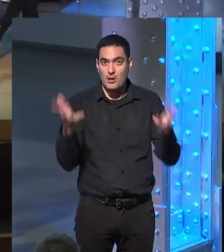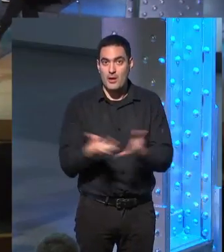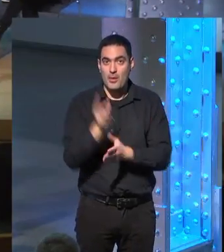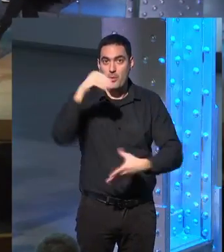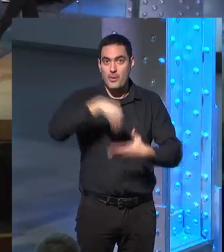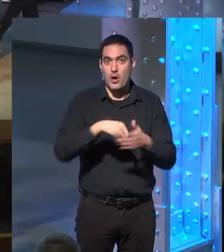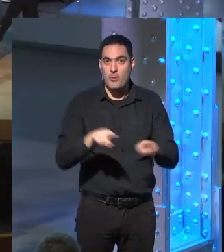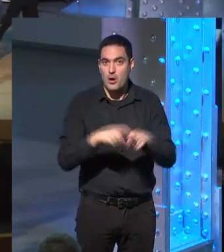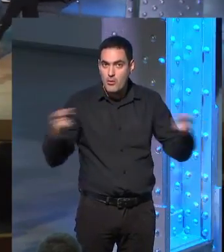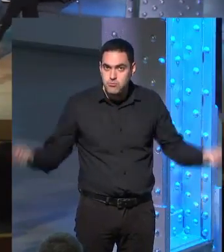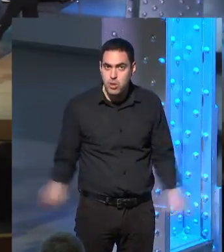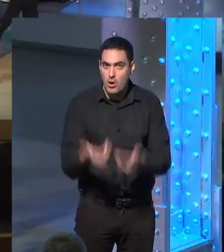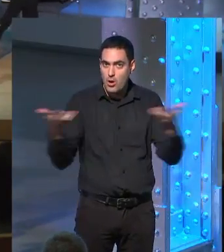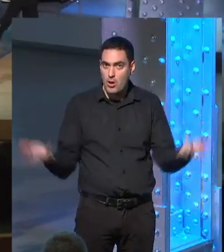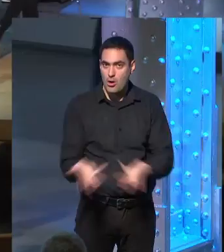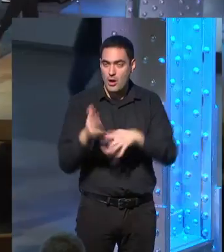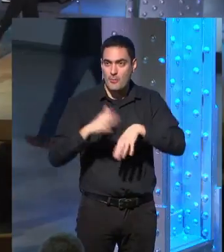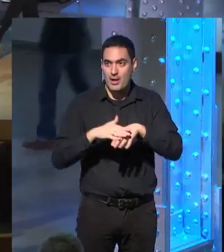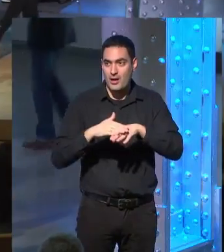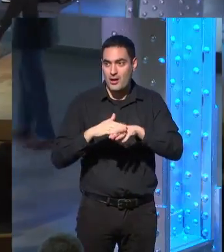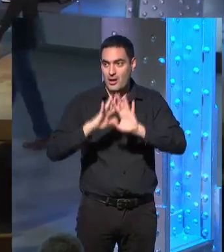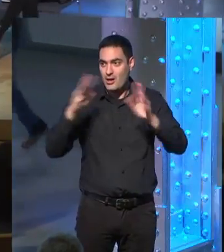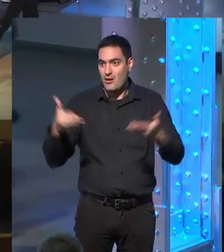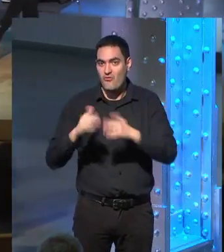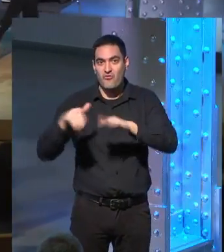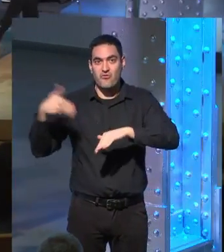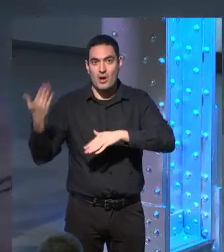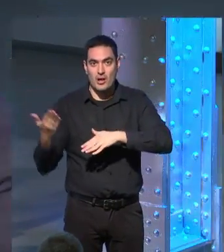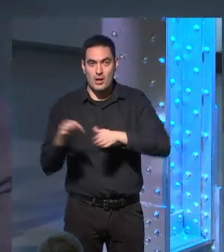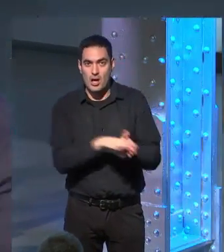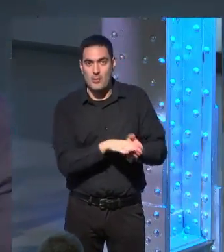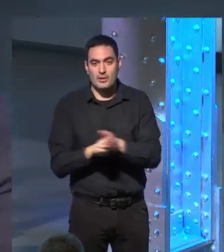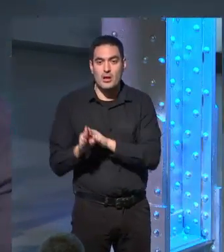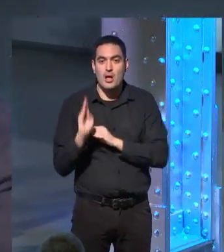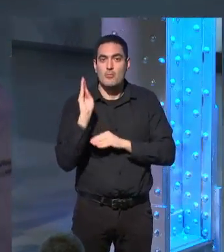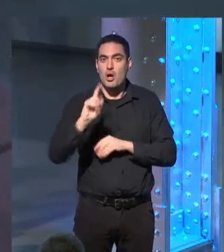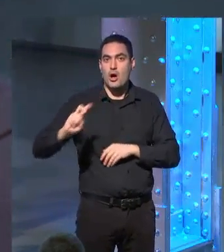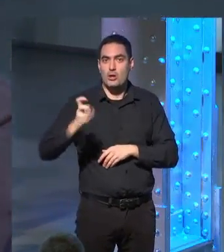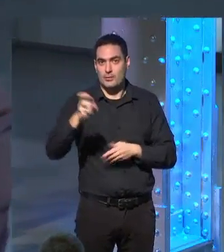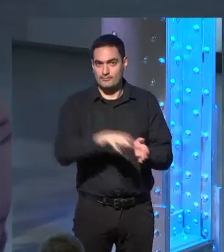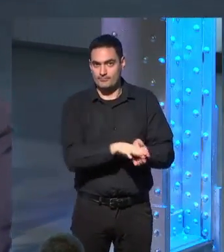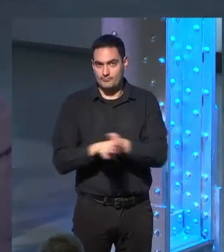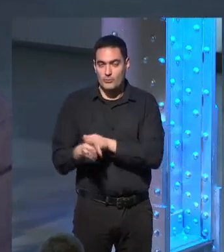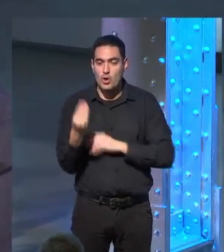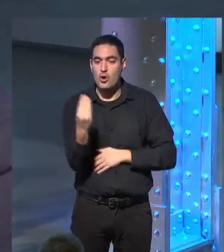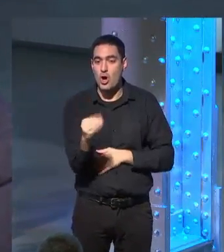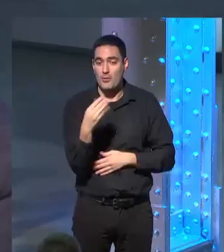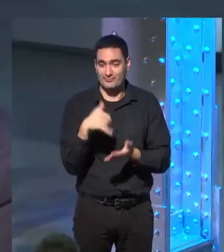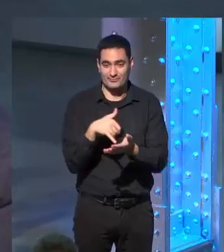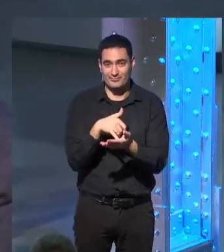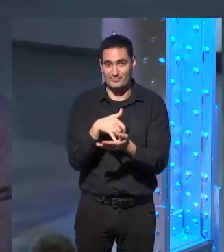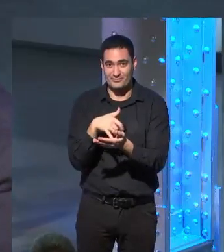un impulso para su vida offline? Y otra pregunta, ¿creéis que estos jóvenes más frágiles están